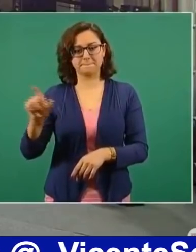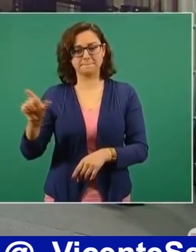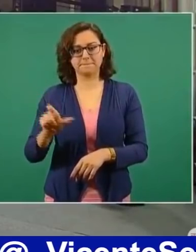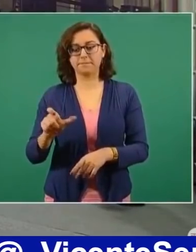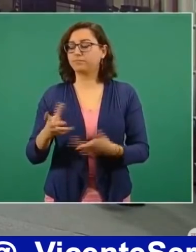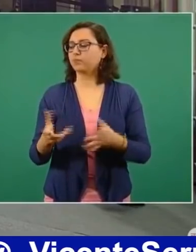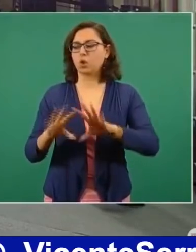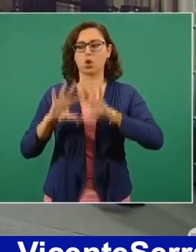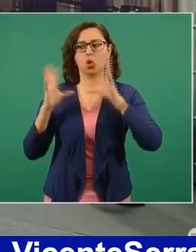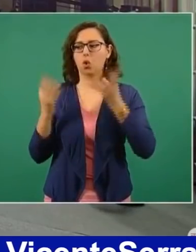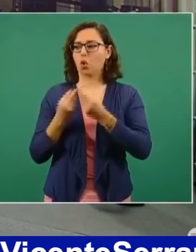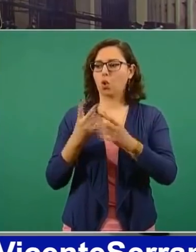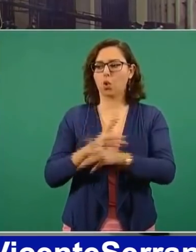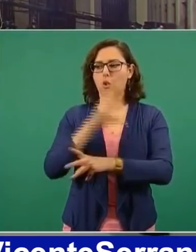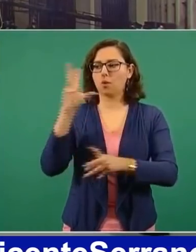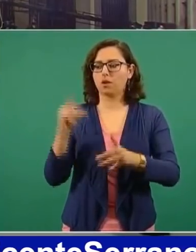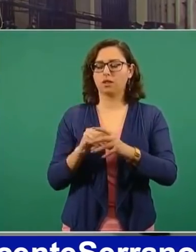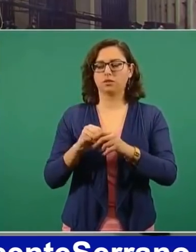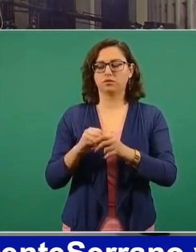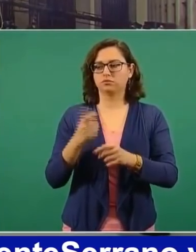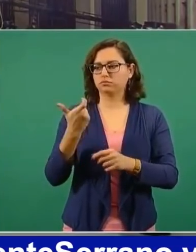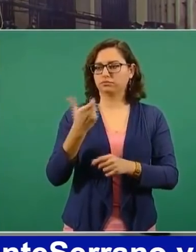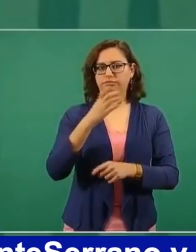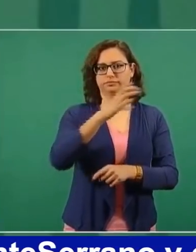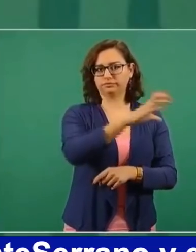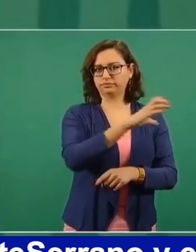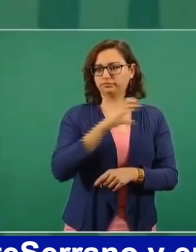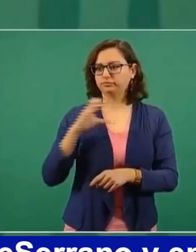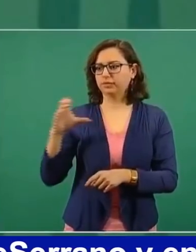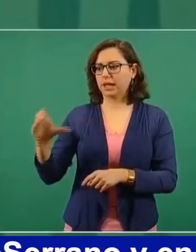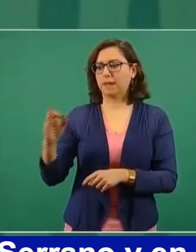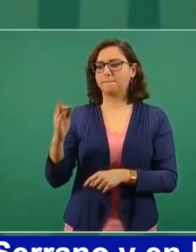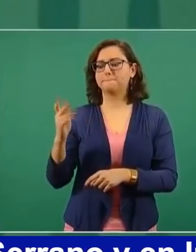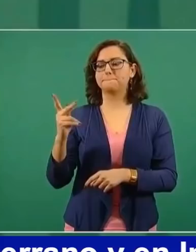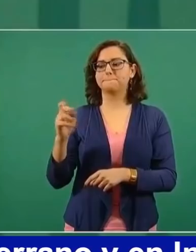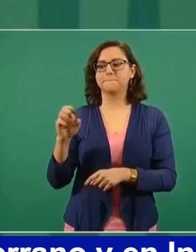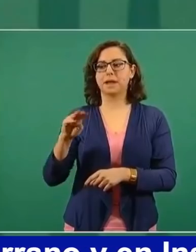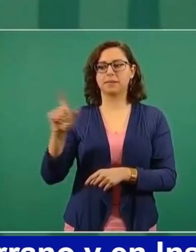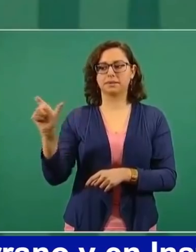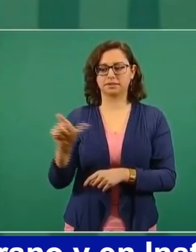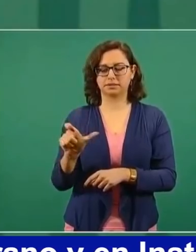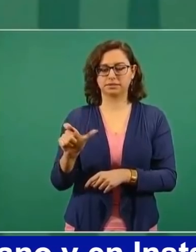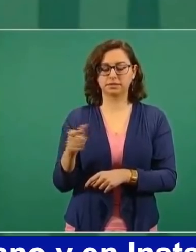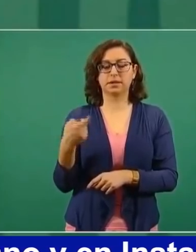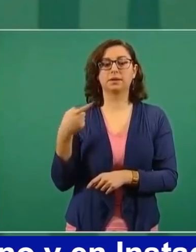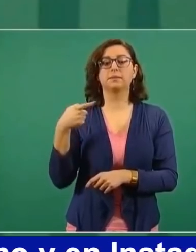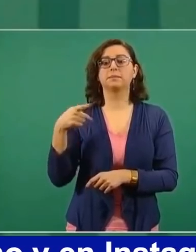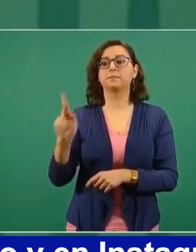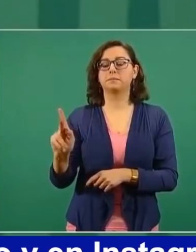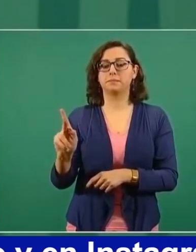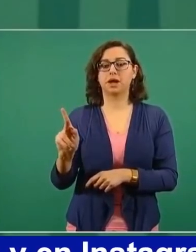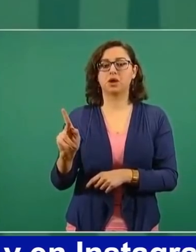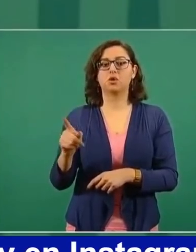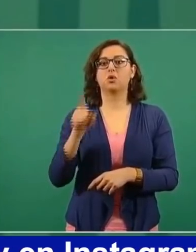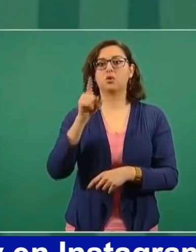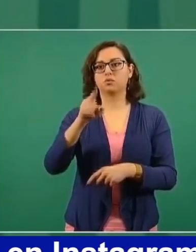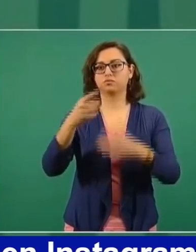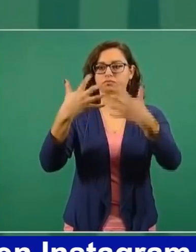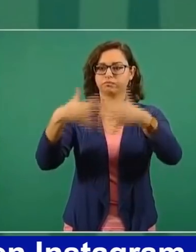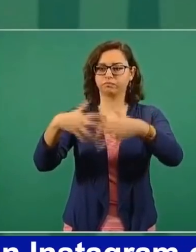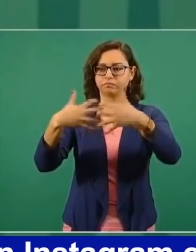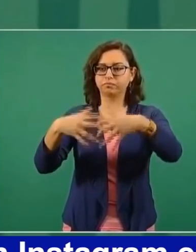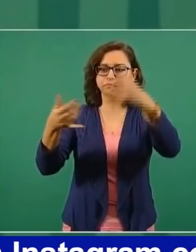Pemex, pero las plantas de fertilizantes que adquirieron las maneja Pemex,